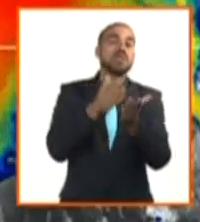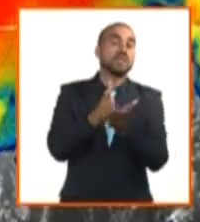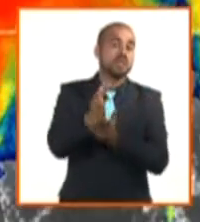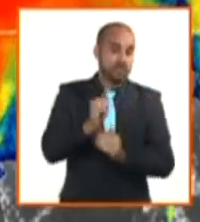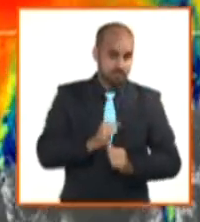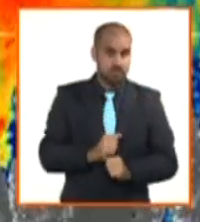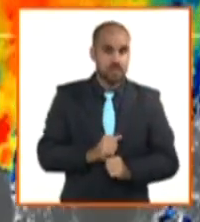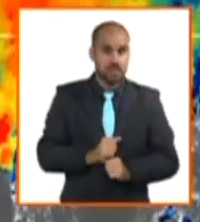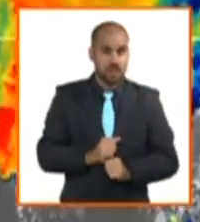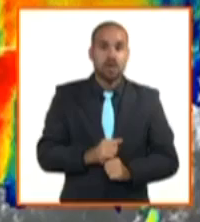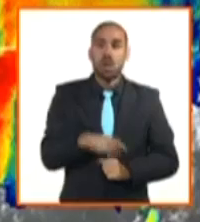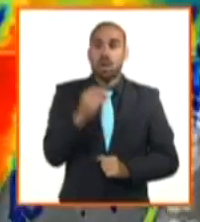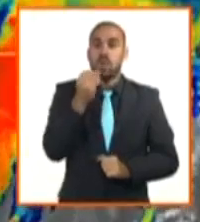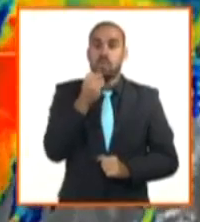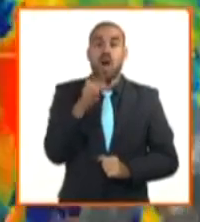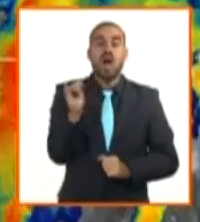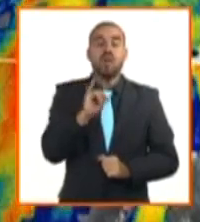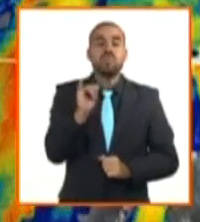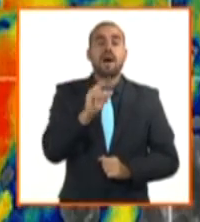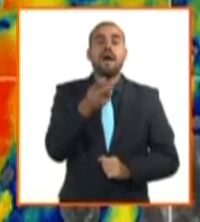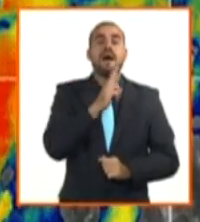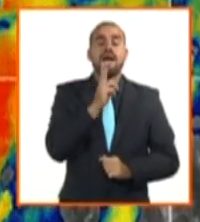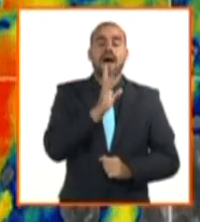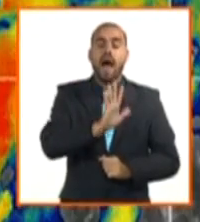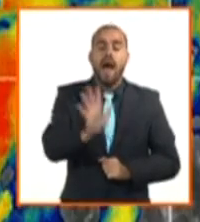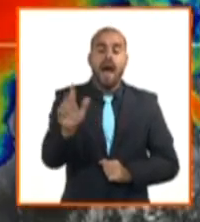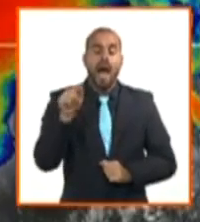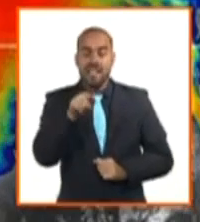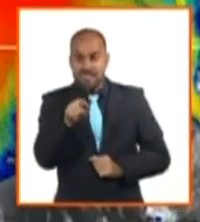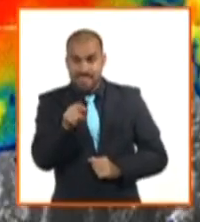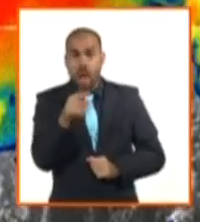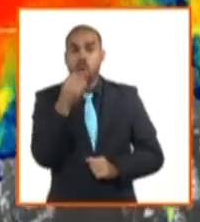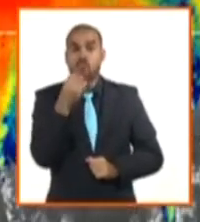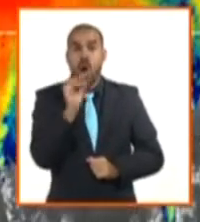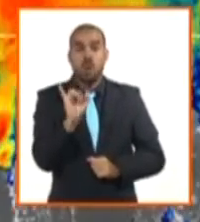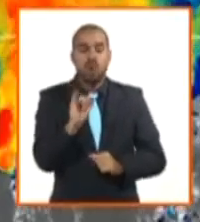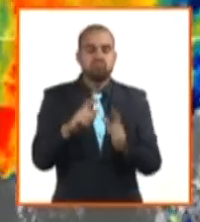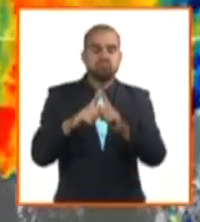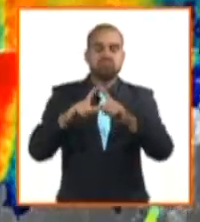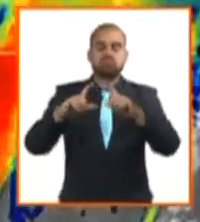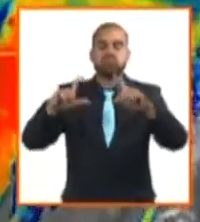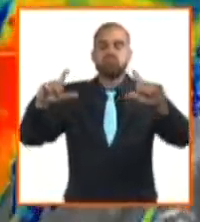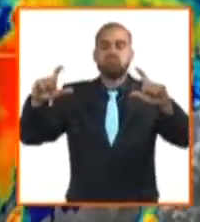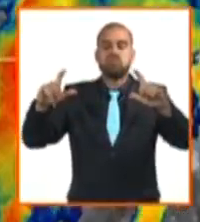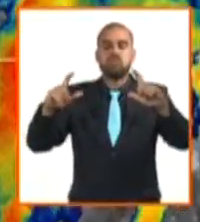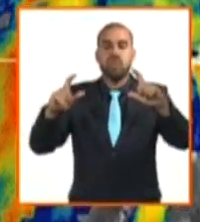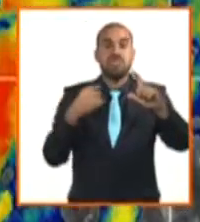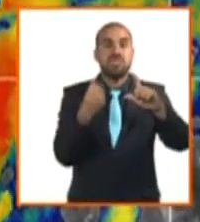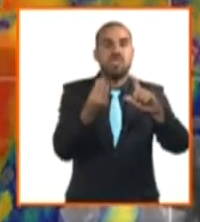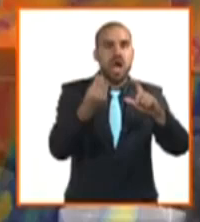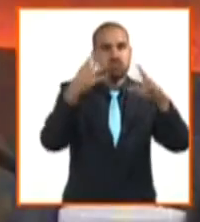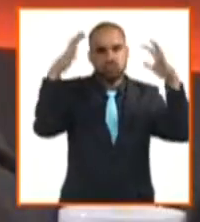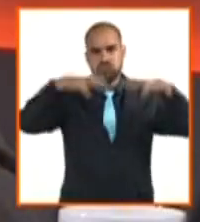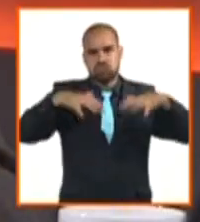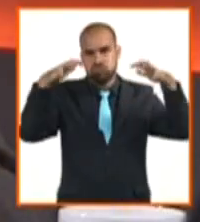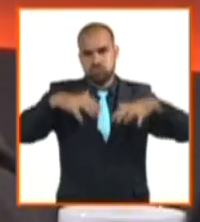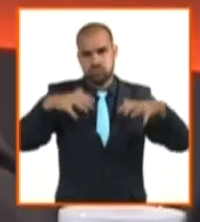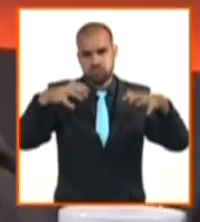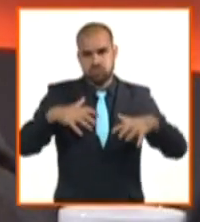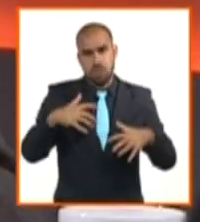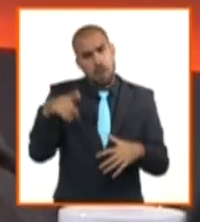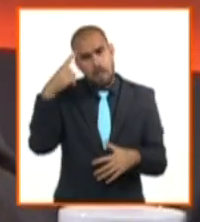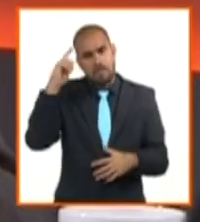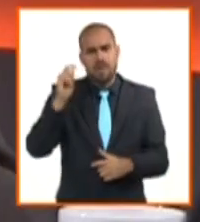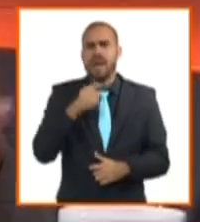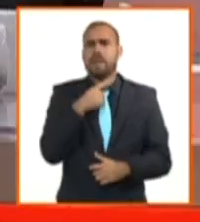que los núcleos que están en el mar crezcan y por eso que a veces final de la tarde usted ve que no hay nada ahora vemos la